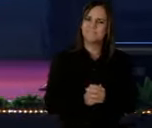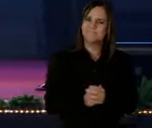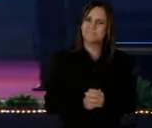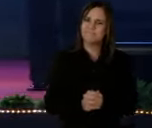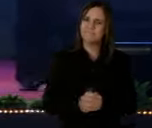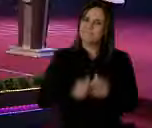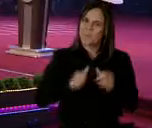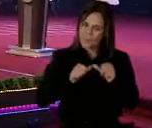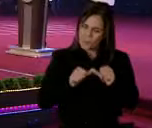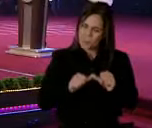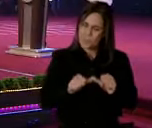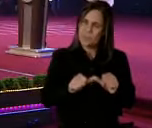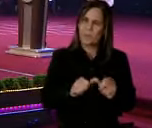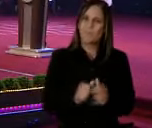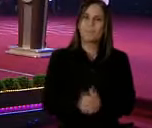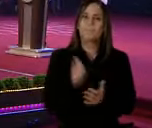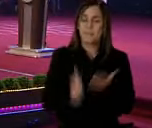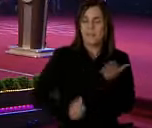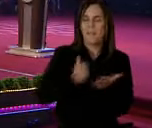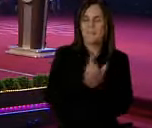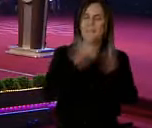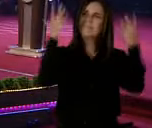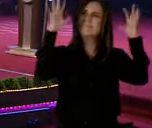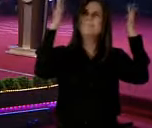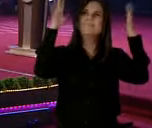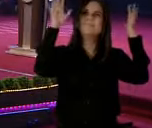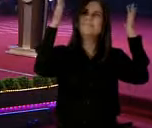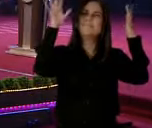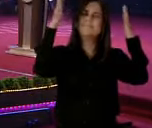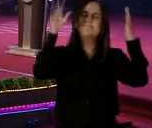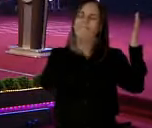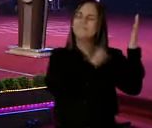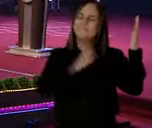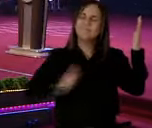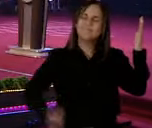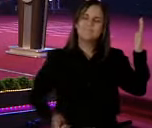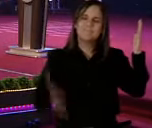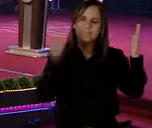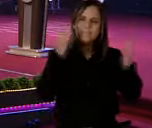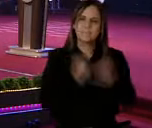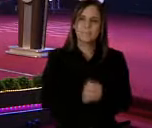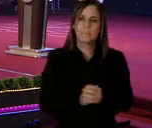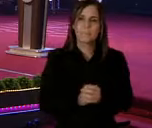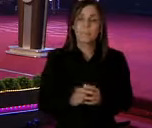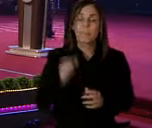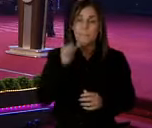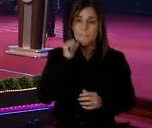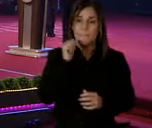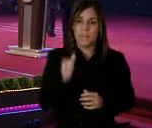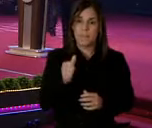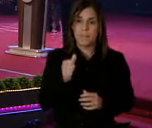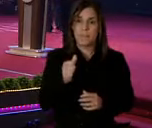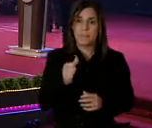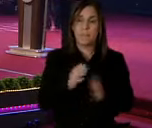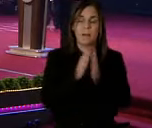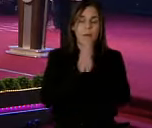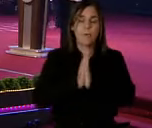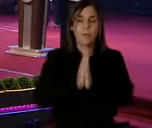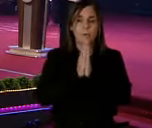hermano. Amén. Dele un aplauso al Señor por lo que Él está haciendo. Mañana hay oración, poderosa